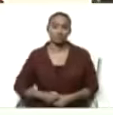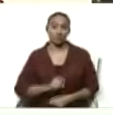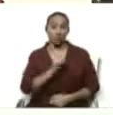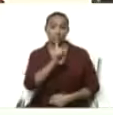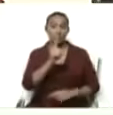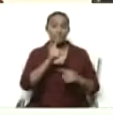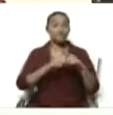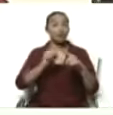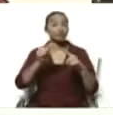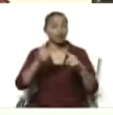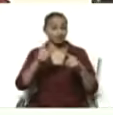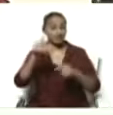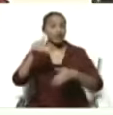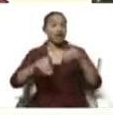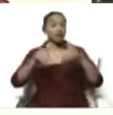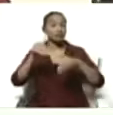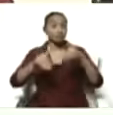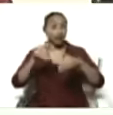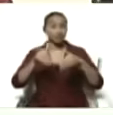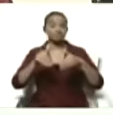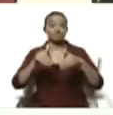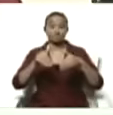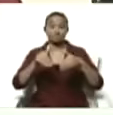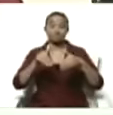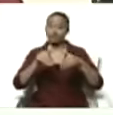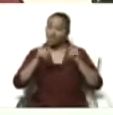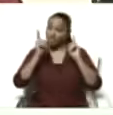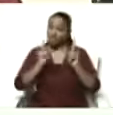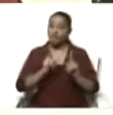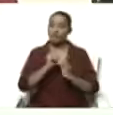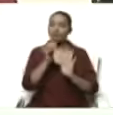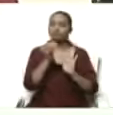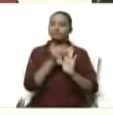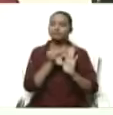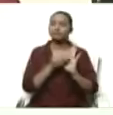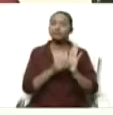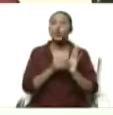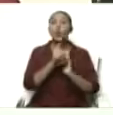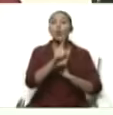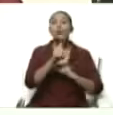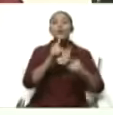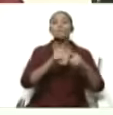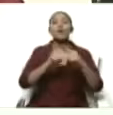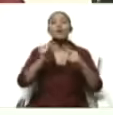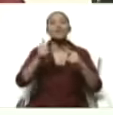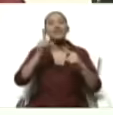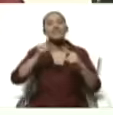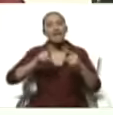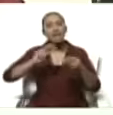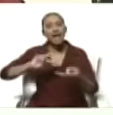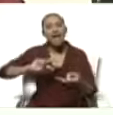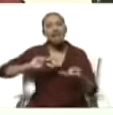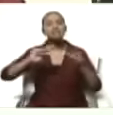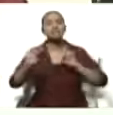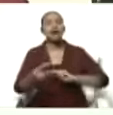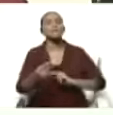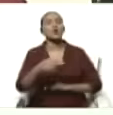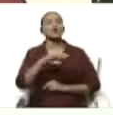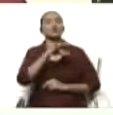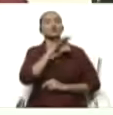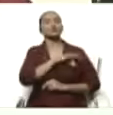hoy el 1 por 10 electoral de hoy tiene que convertirse en el 1 por 10 social del